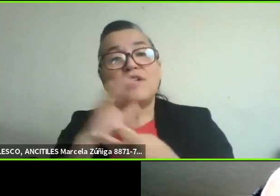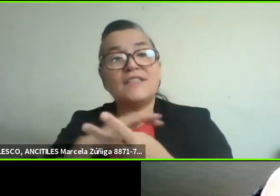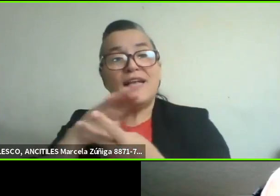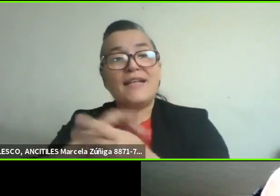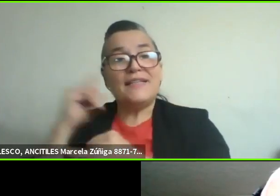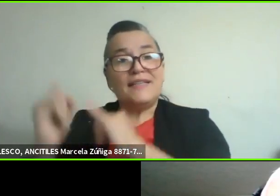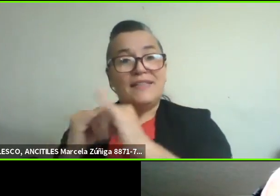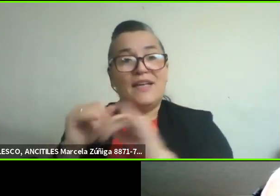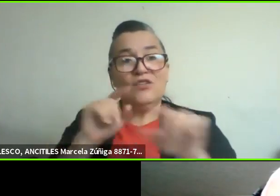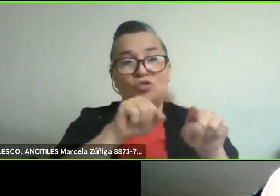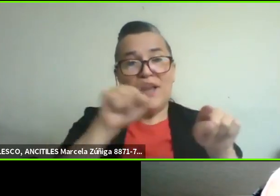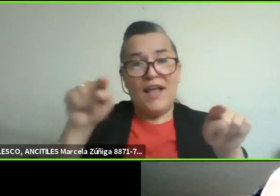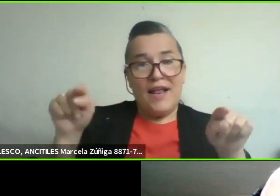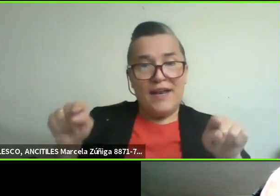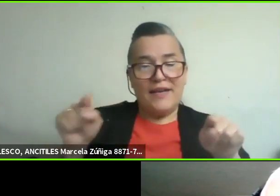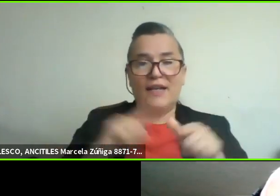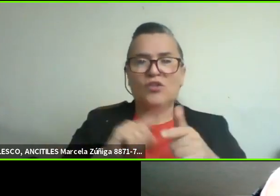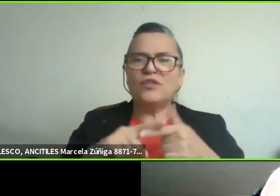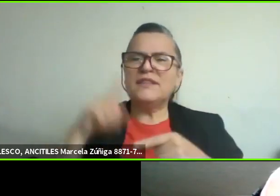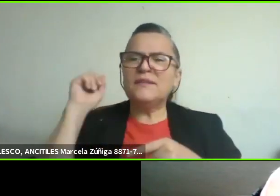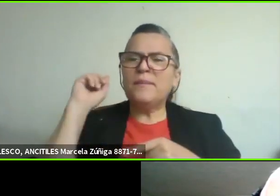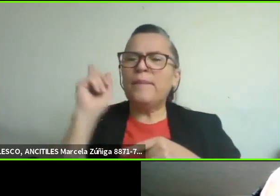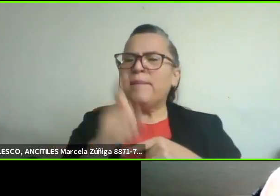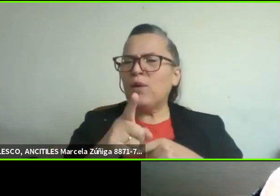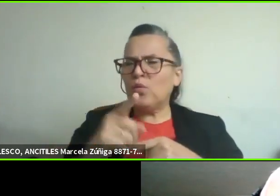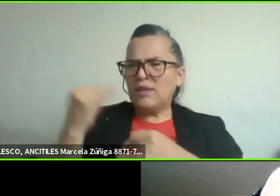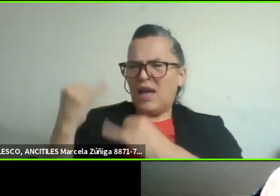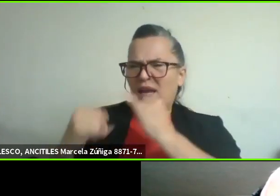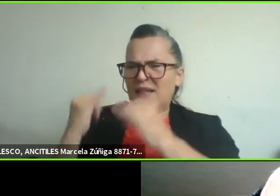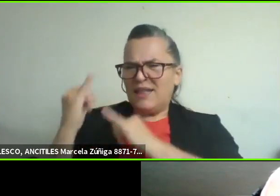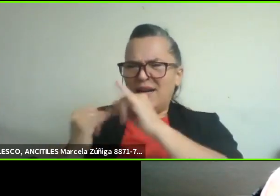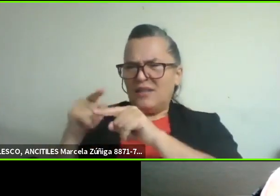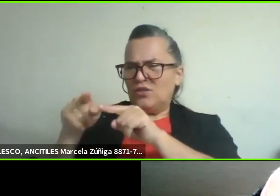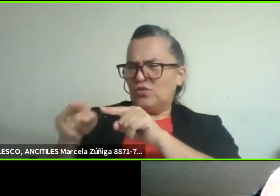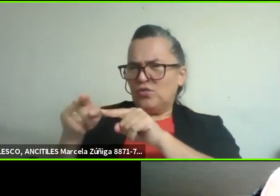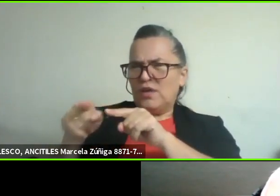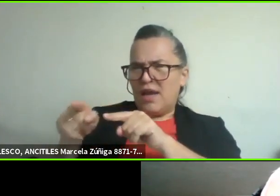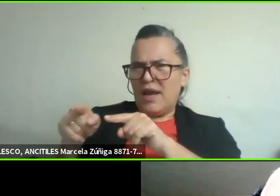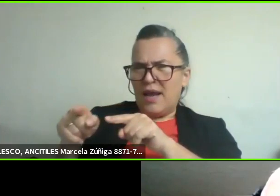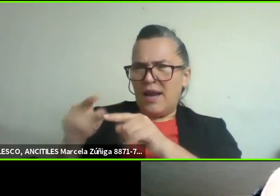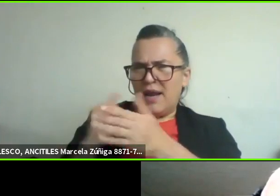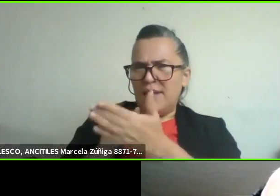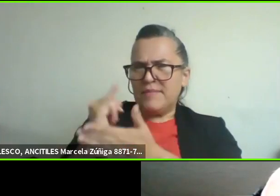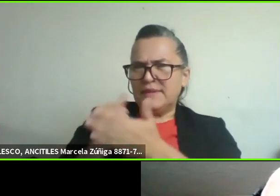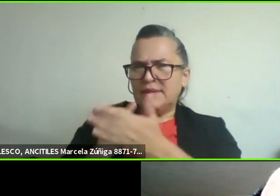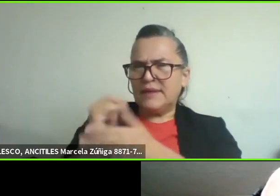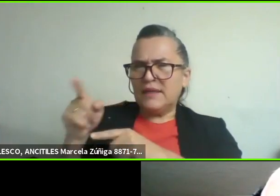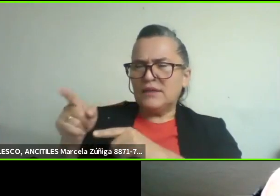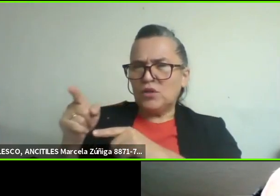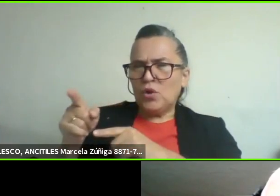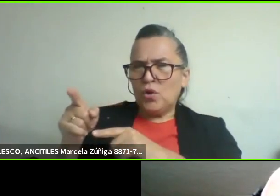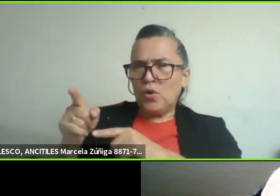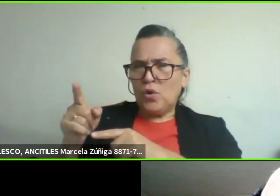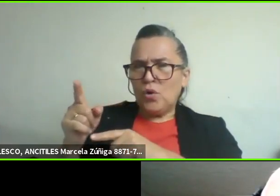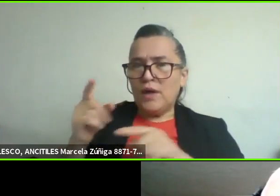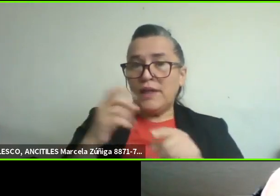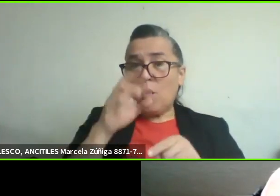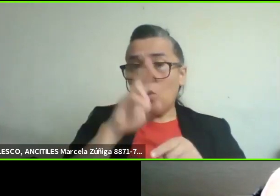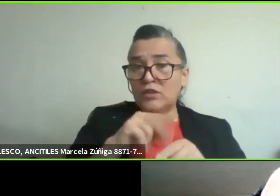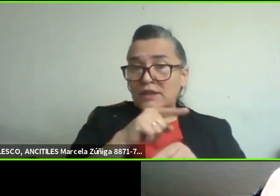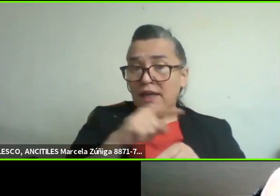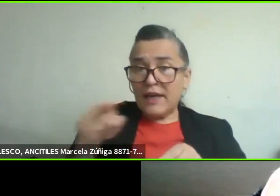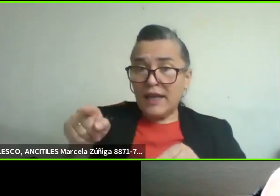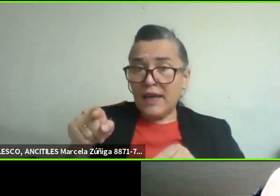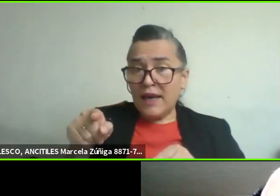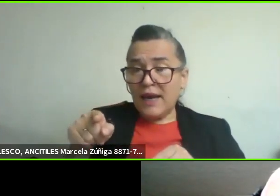todo el doctor le preguntan específicamente por esto último puede referirse a la investigación en las universidades internacionales de costa rica zintan